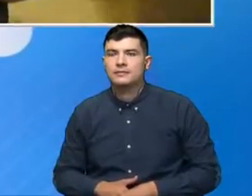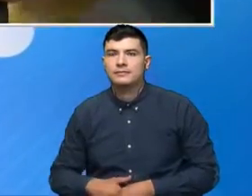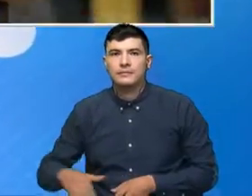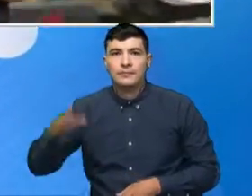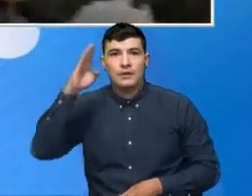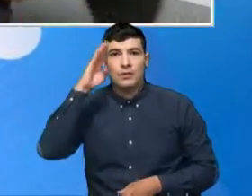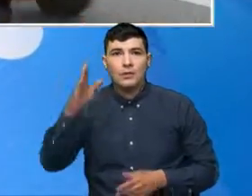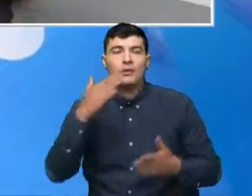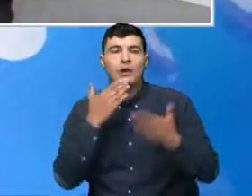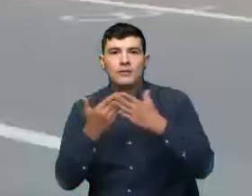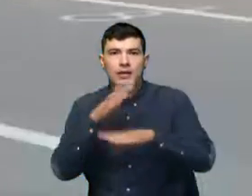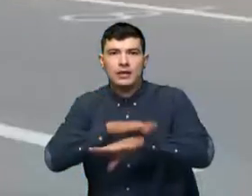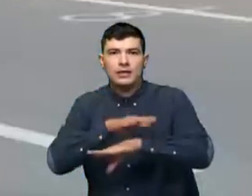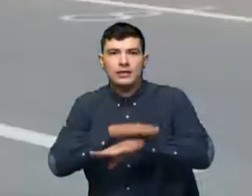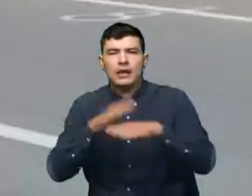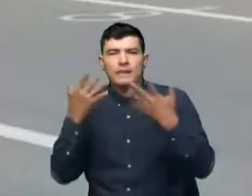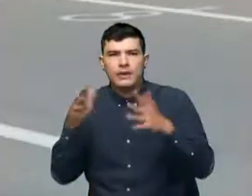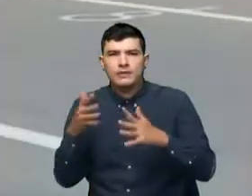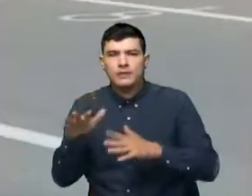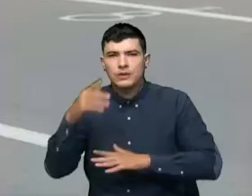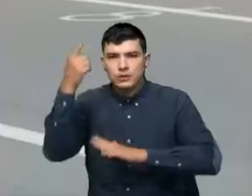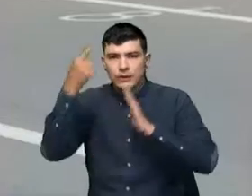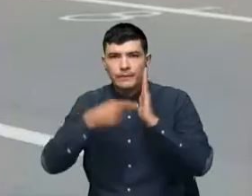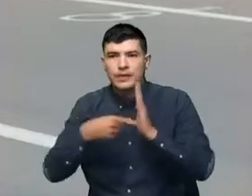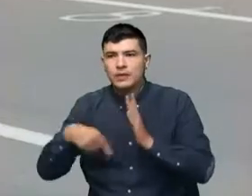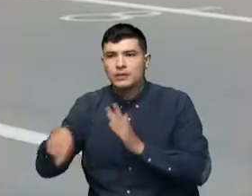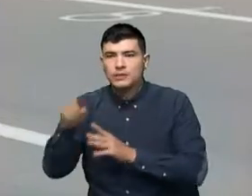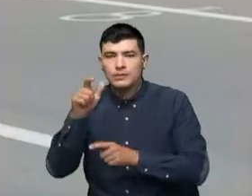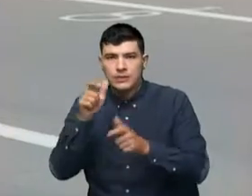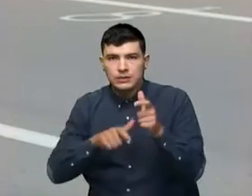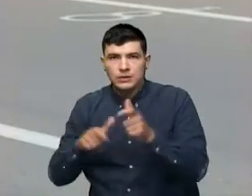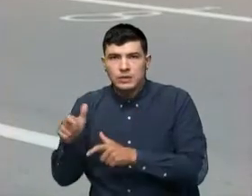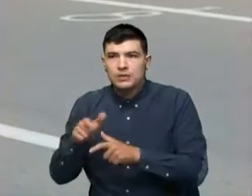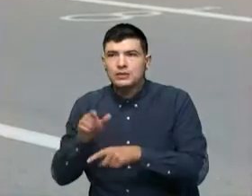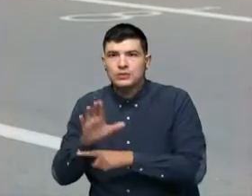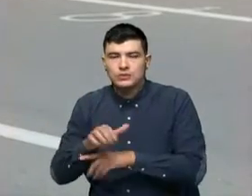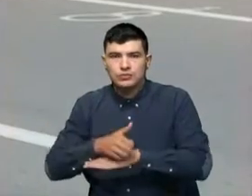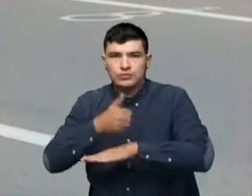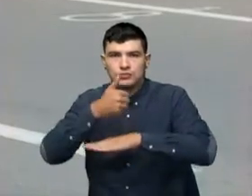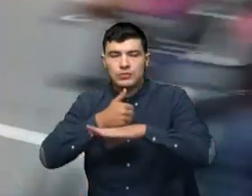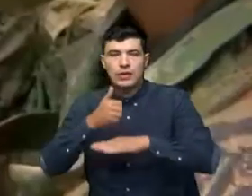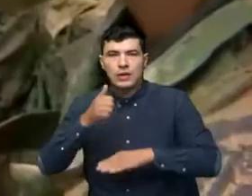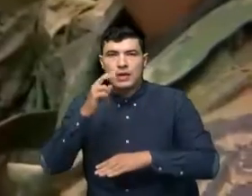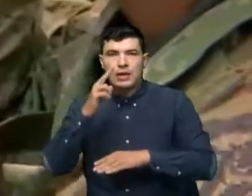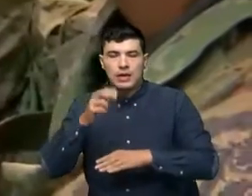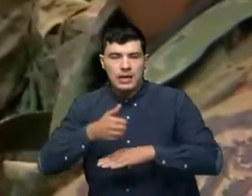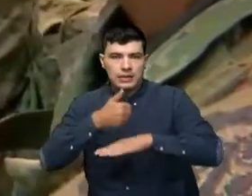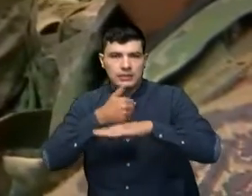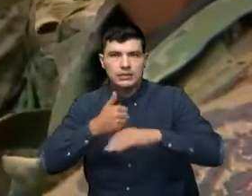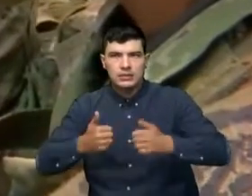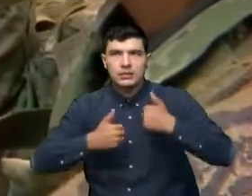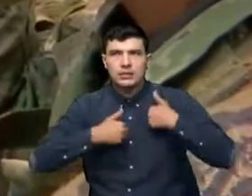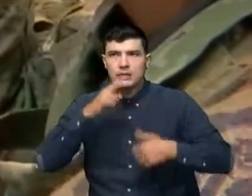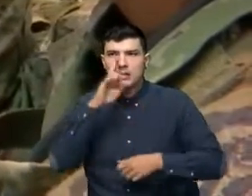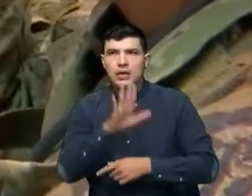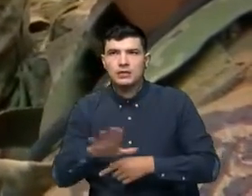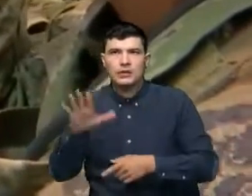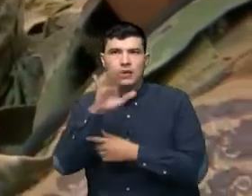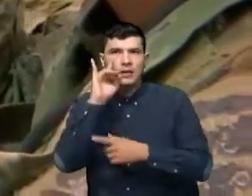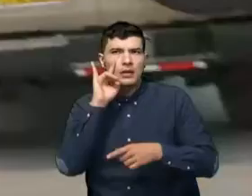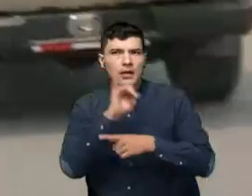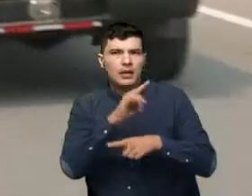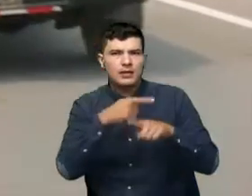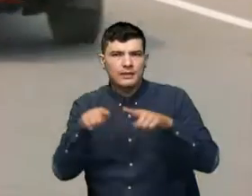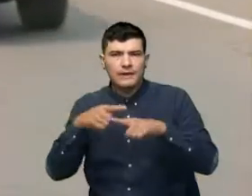Hola, muy buenas tardes. Son cerca de 1000 el número de efectivos del Ejército Nacional quienes estarán custodiando las diferentes vías